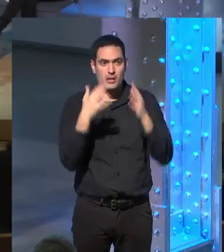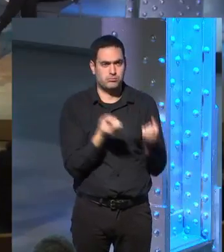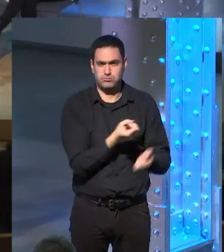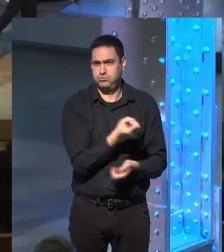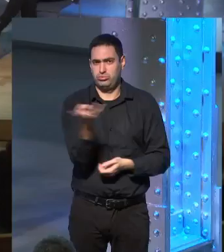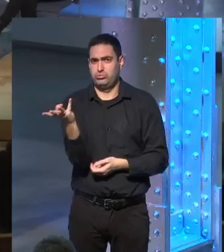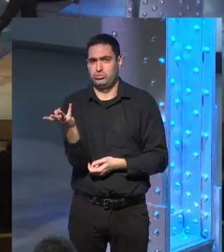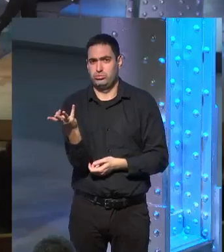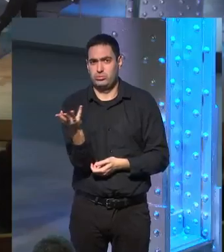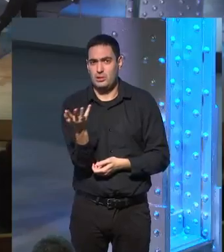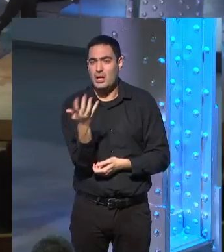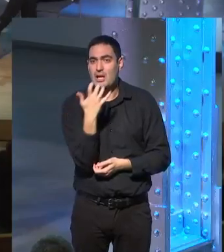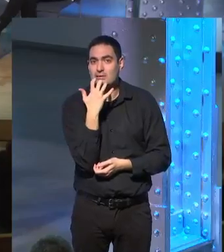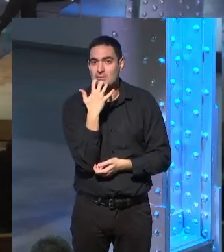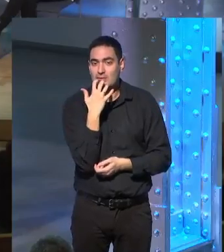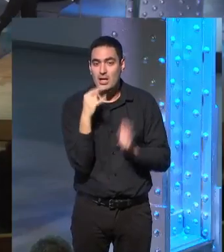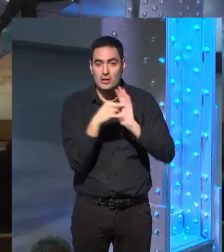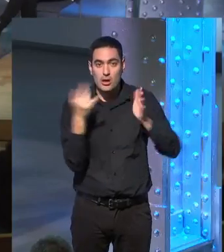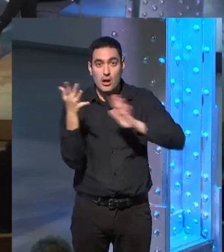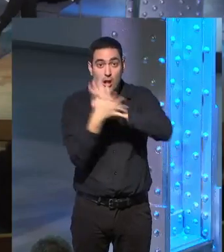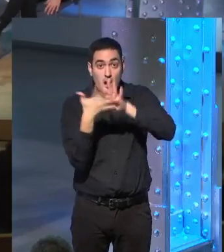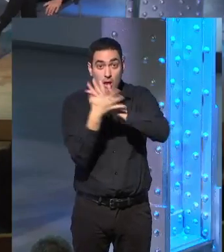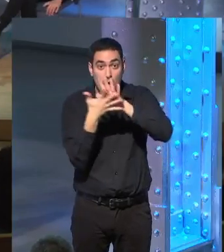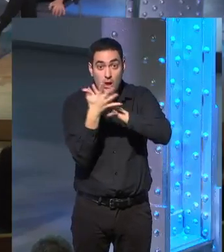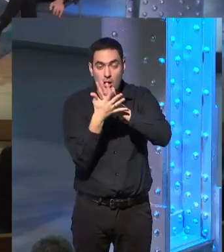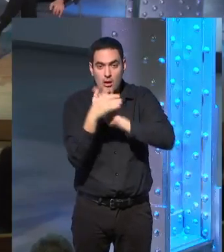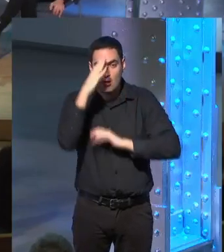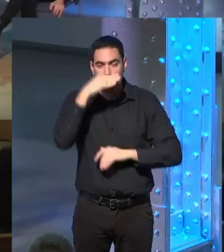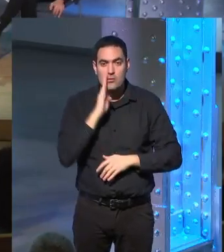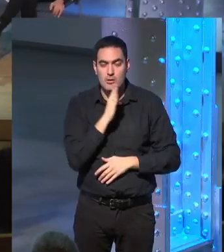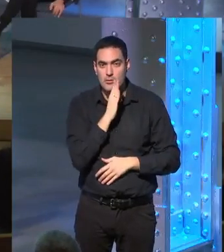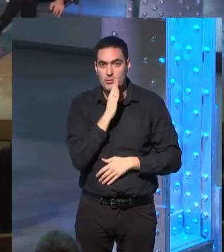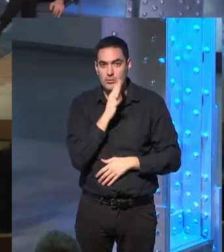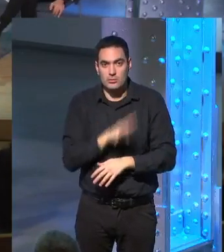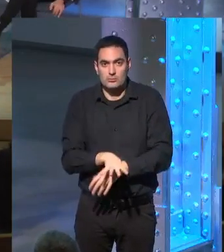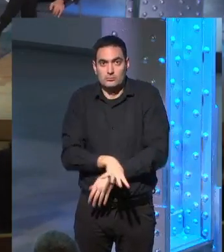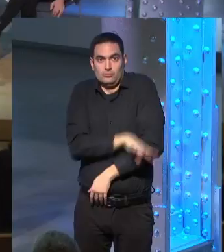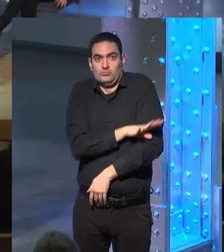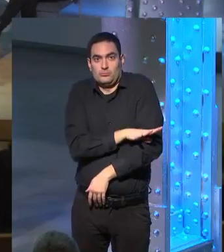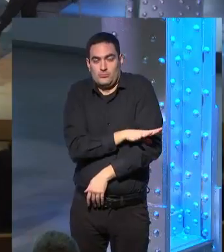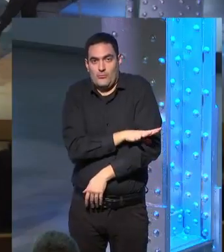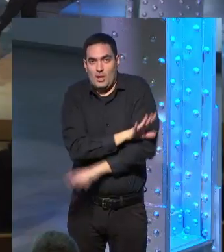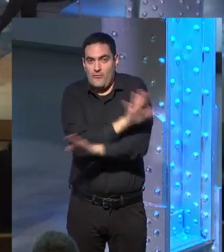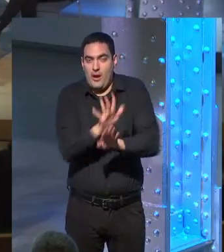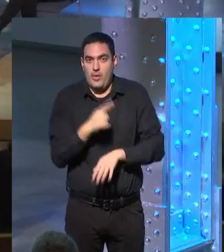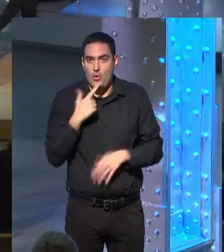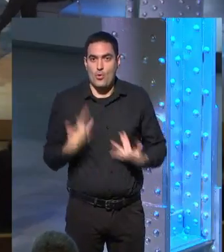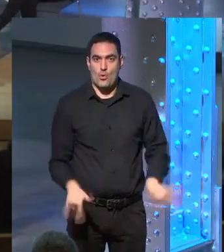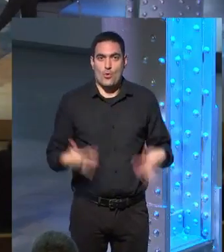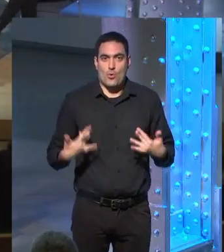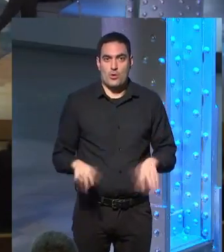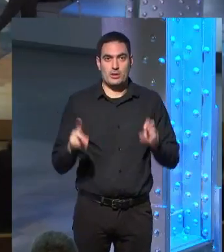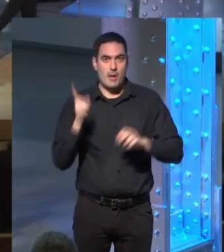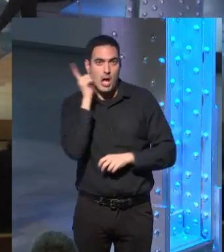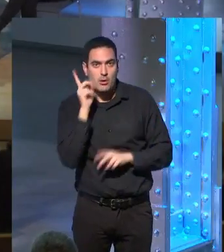es, en cuanto empiezan a hablar de tecnología, a los padres se les empieza como a poner el pelo de punta y es como, uff, ya estamos con el móvil, ya